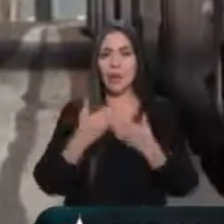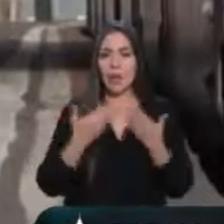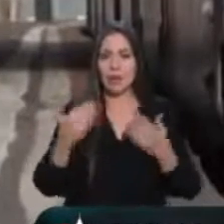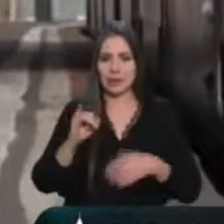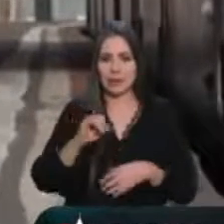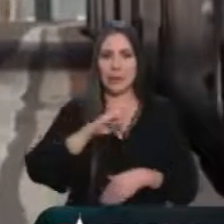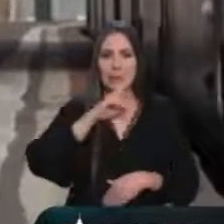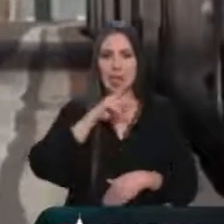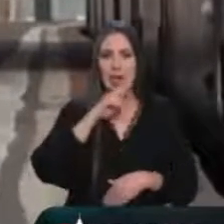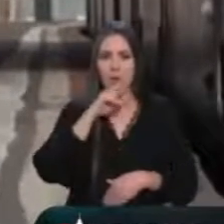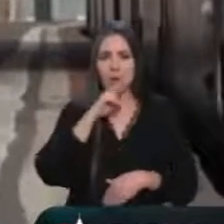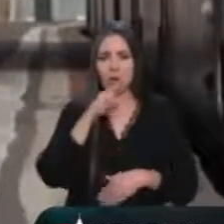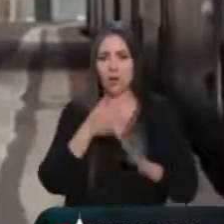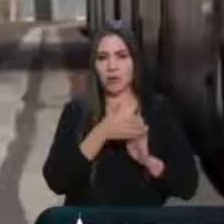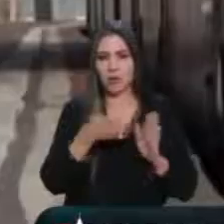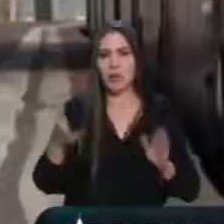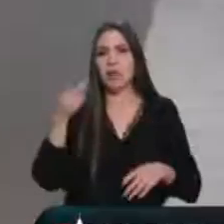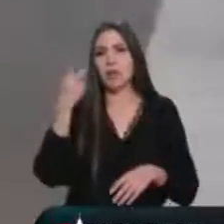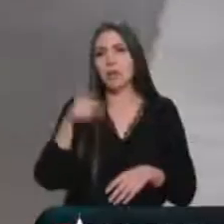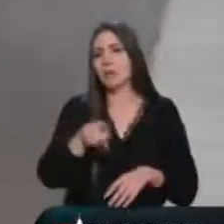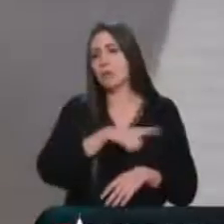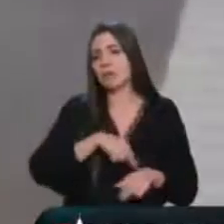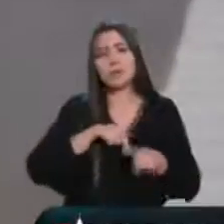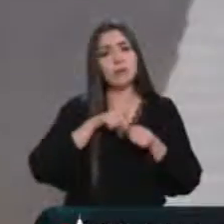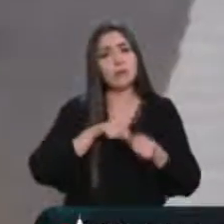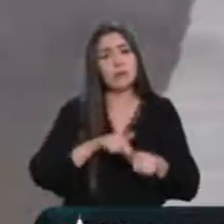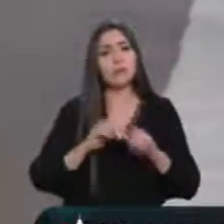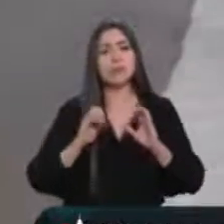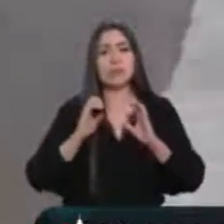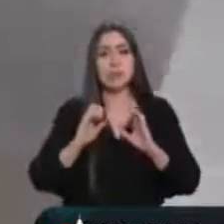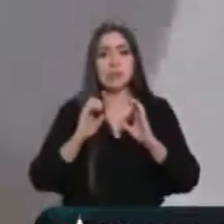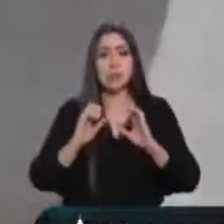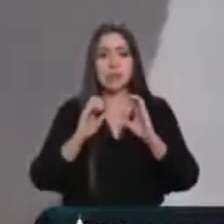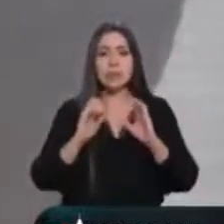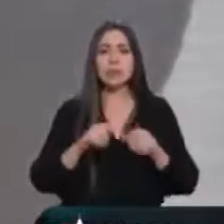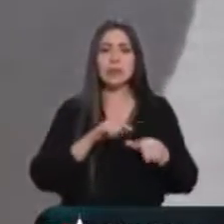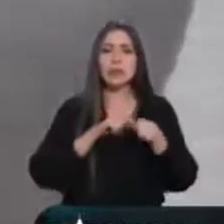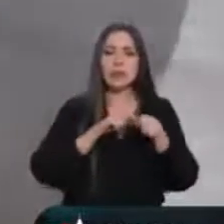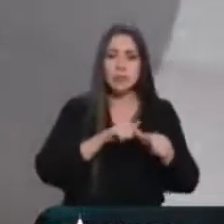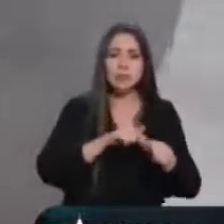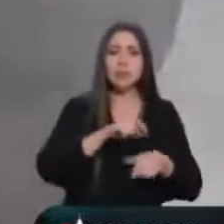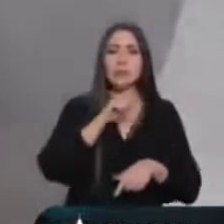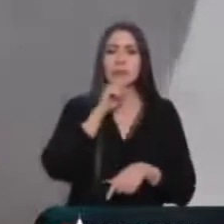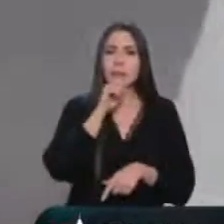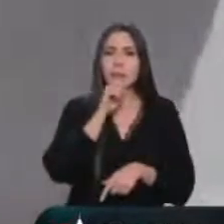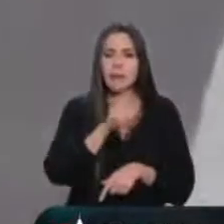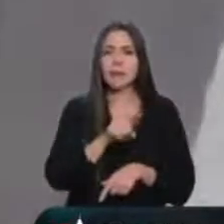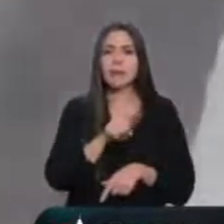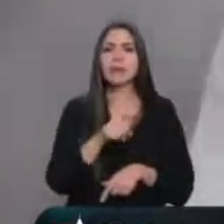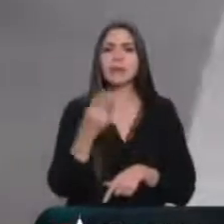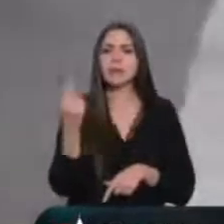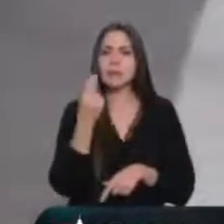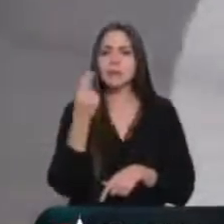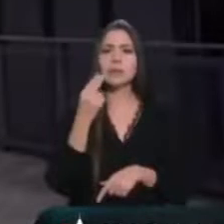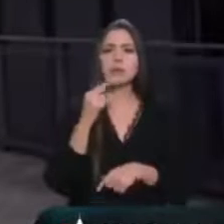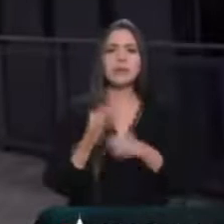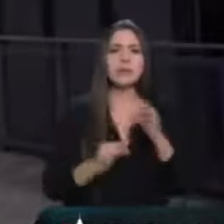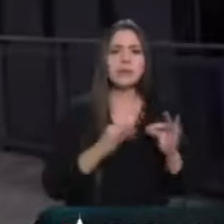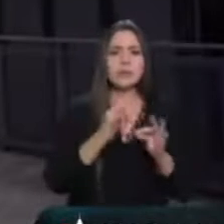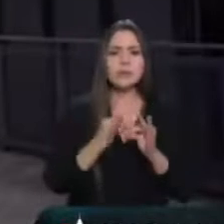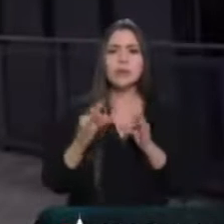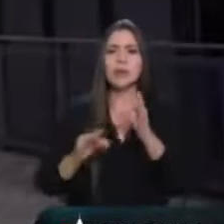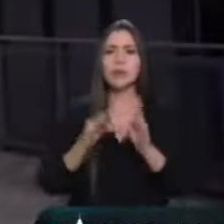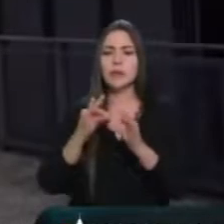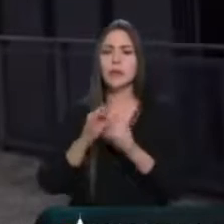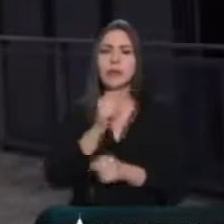pandemia, pero tenemos que seguir siendo muy cautos y tenemos que seguir apostando también a completar los esquemas de vacunación. Creo